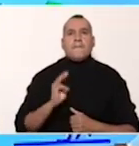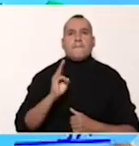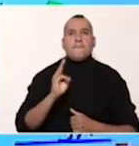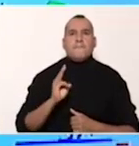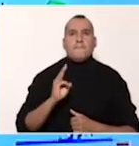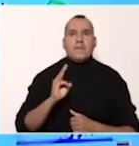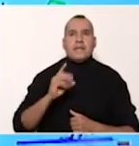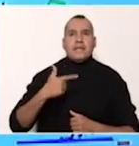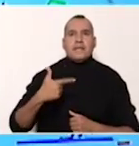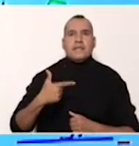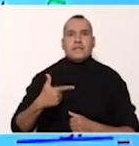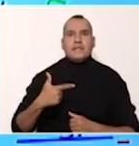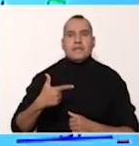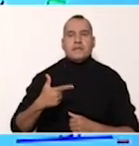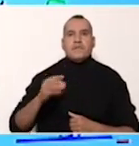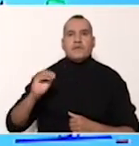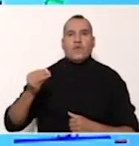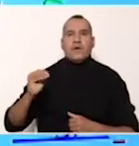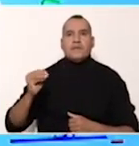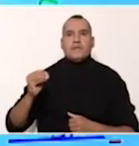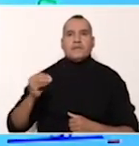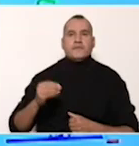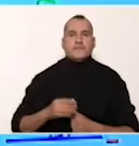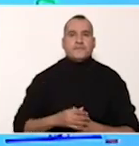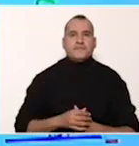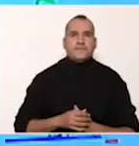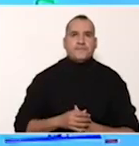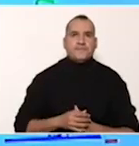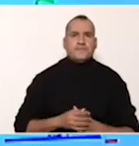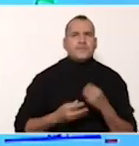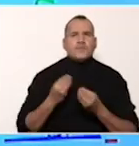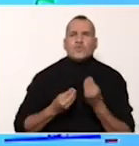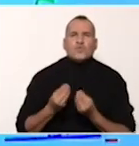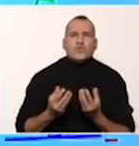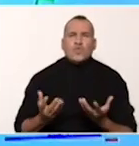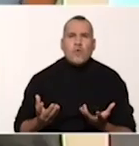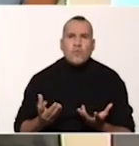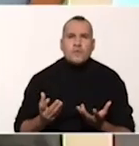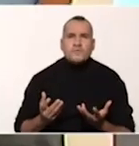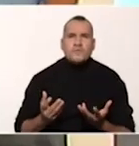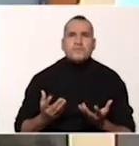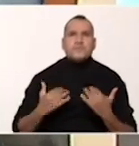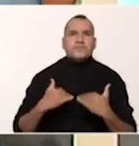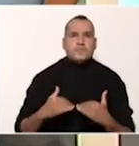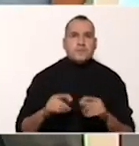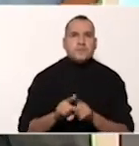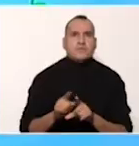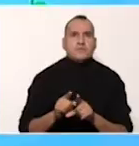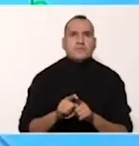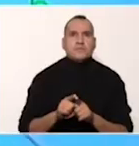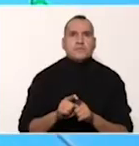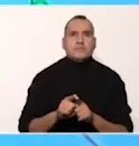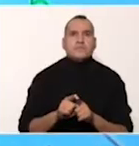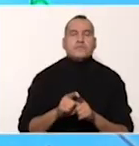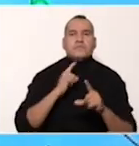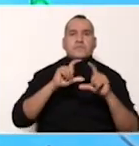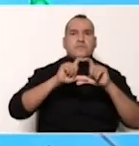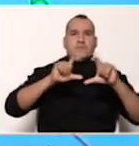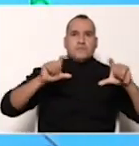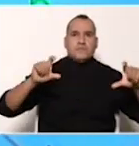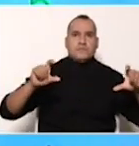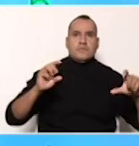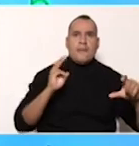dividamos P de X entre Q de X. ¿Cómo lo hacemos? Colocamos P de X, que es el